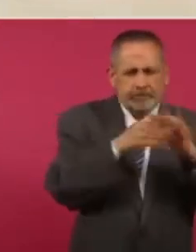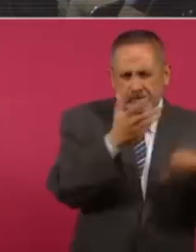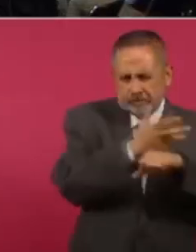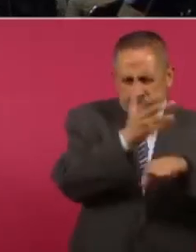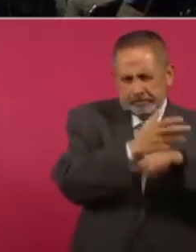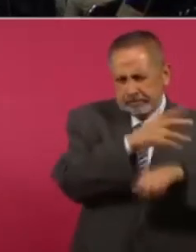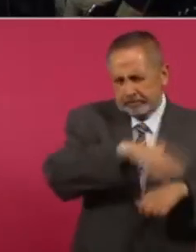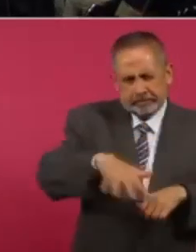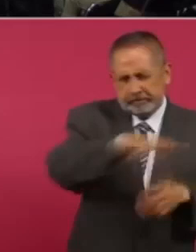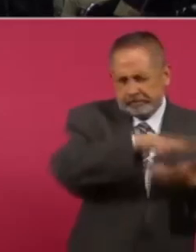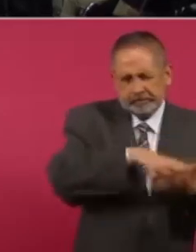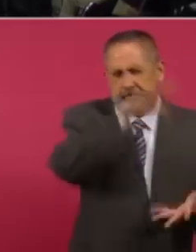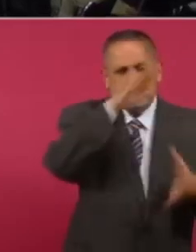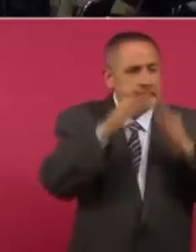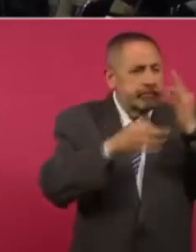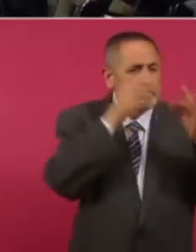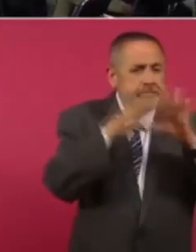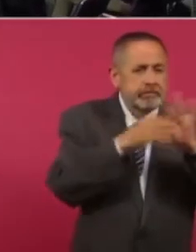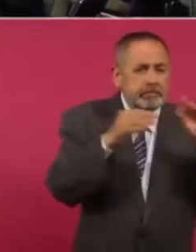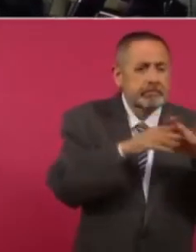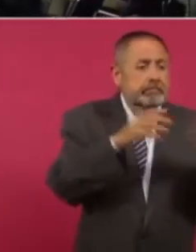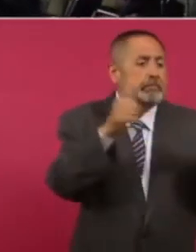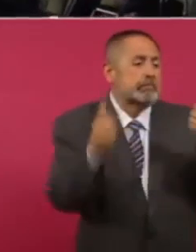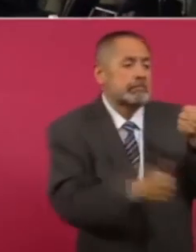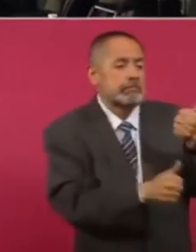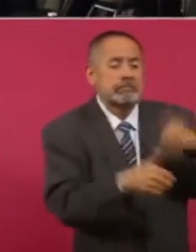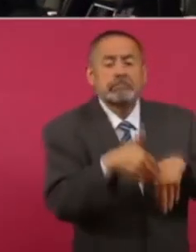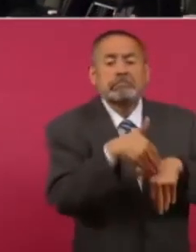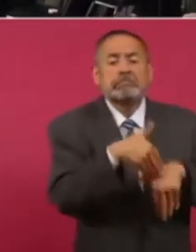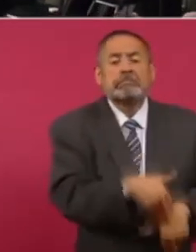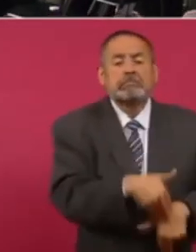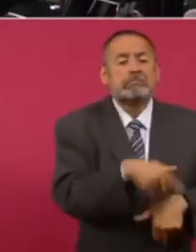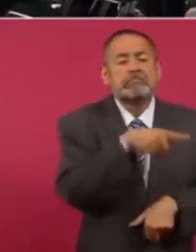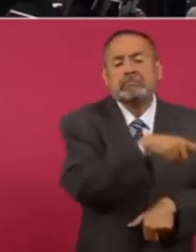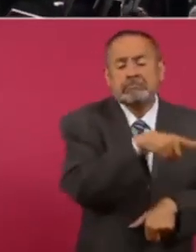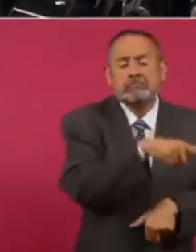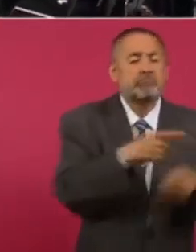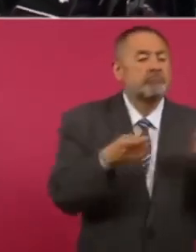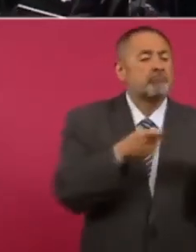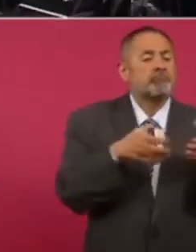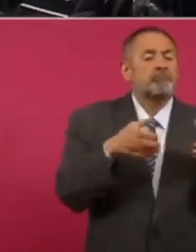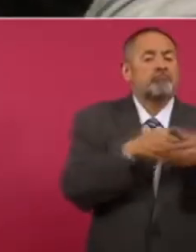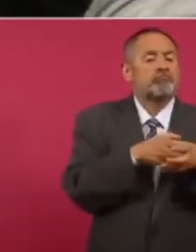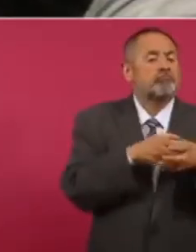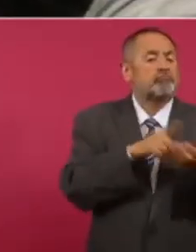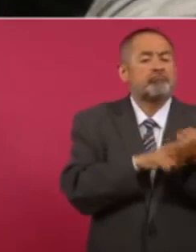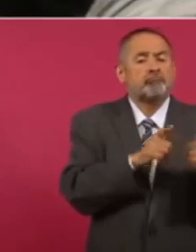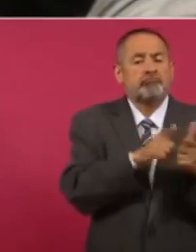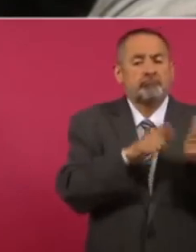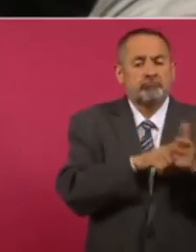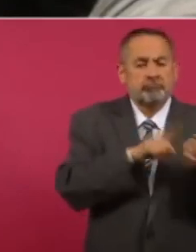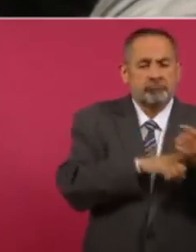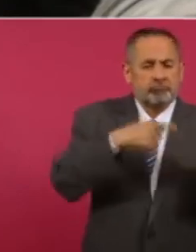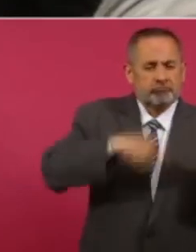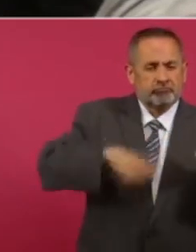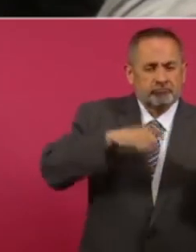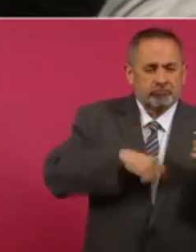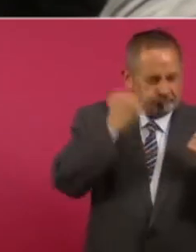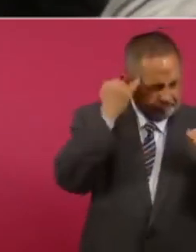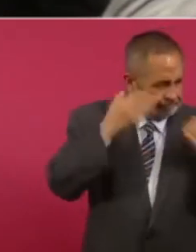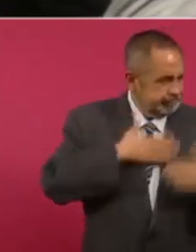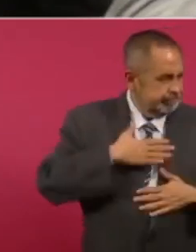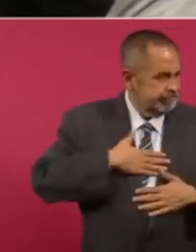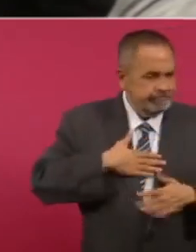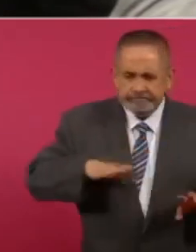el presidente, sino el Departamento de Estado, de un gobierno que encabeza Joe Biden y es un